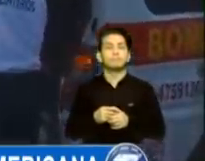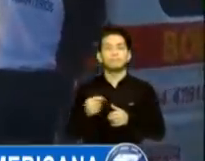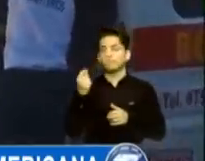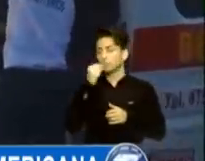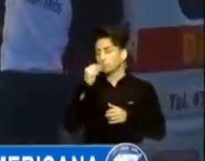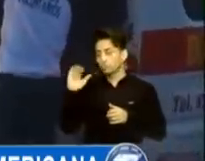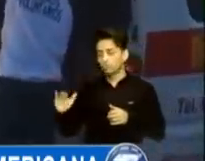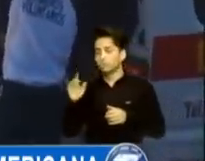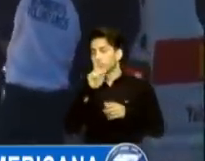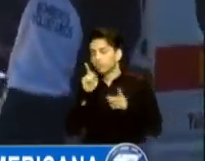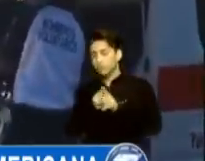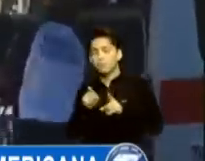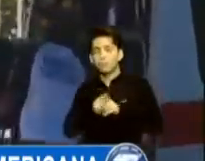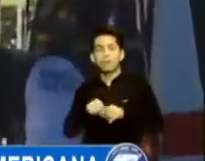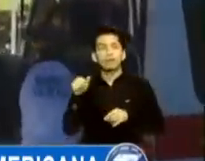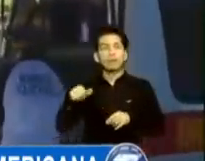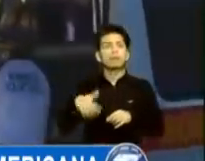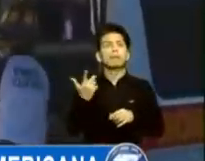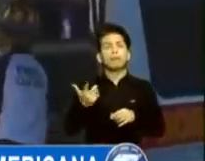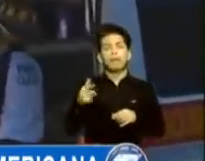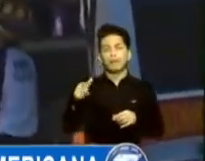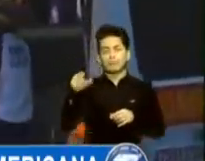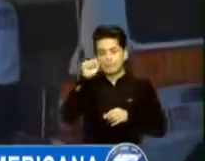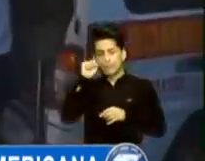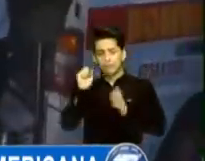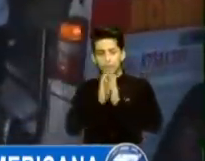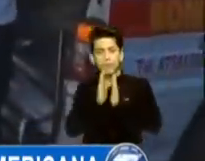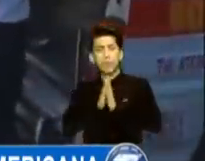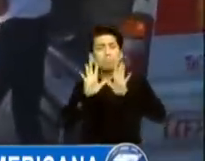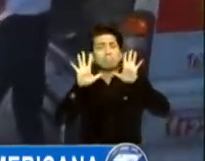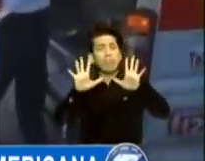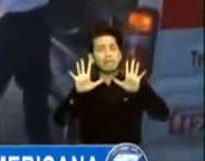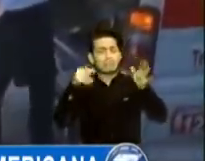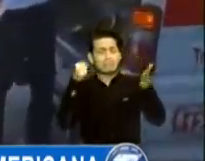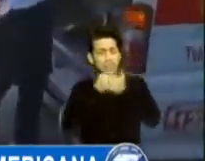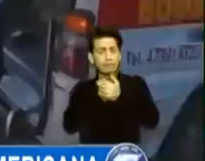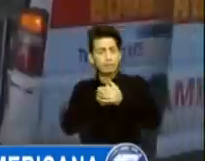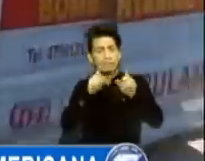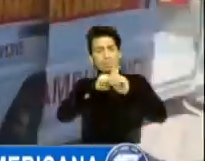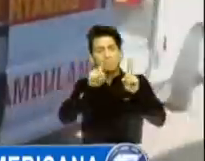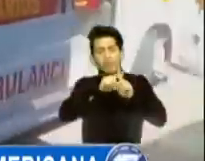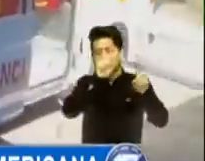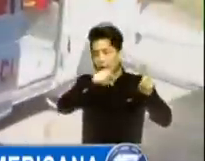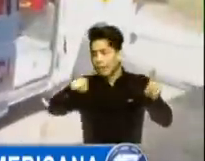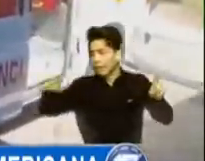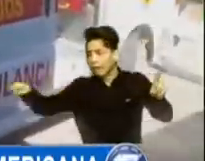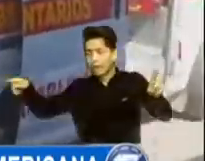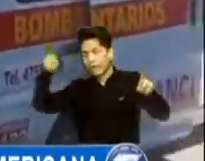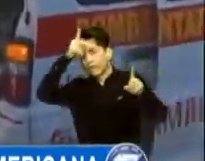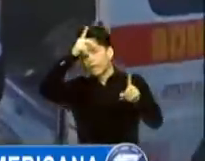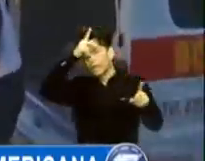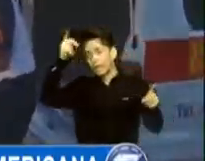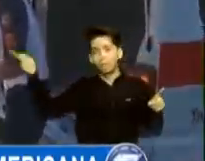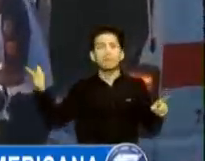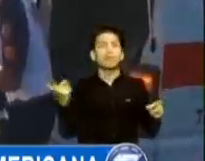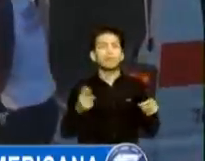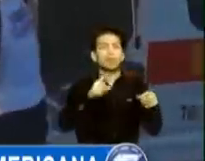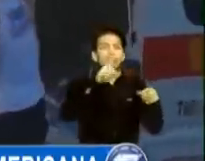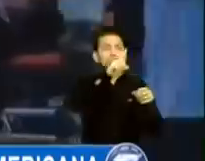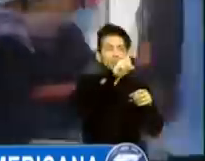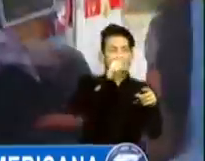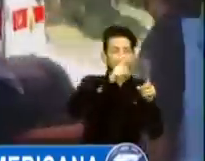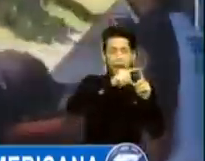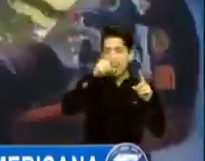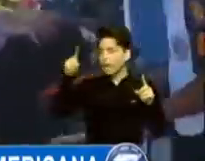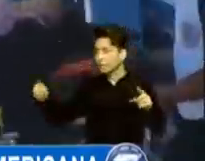se han registrado 10 percances de vehículos livianos y pesados en diferentes kilometrajes de la Interamericana, desde el kilómetro 100 hasta el